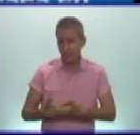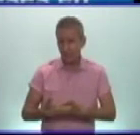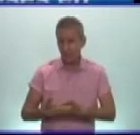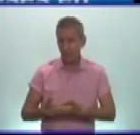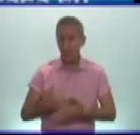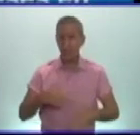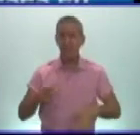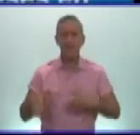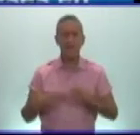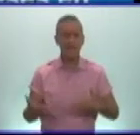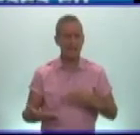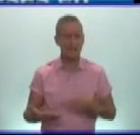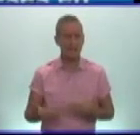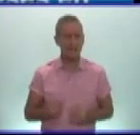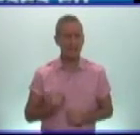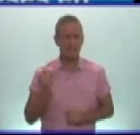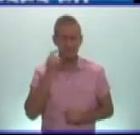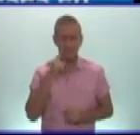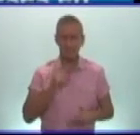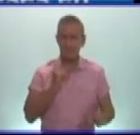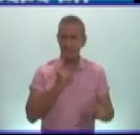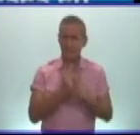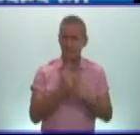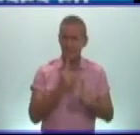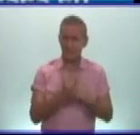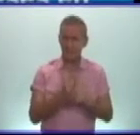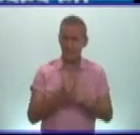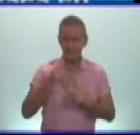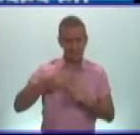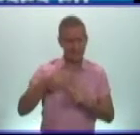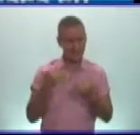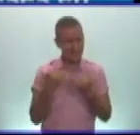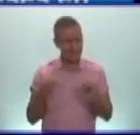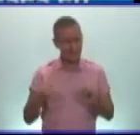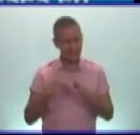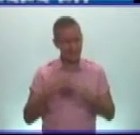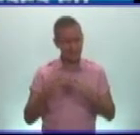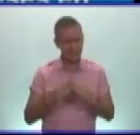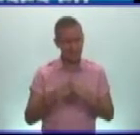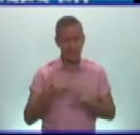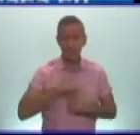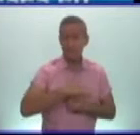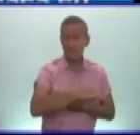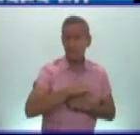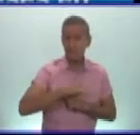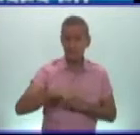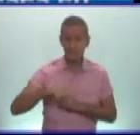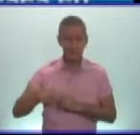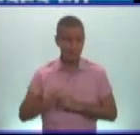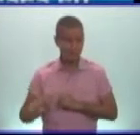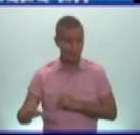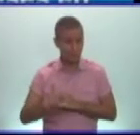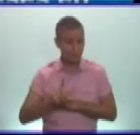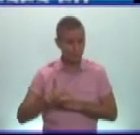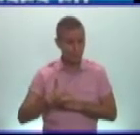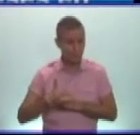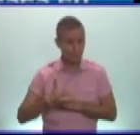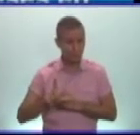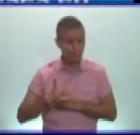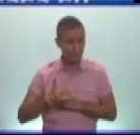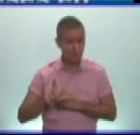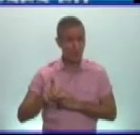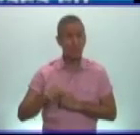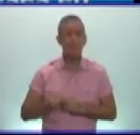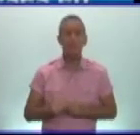el encuentro como actividad independiente en casa. Dice, el distanciamiento social que nos ha impuesto